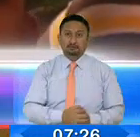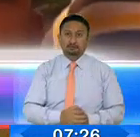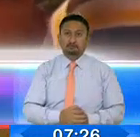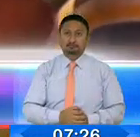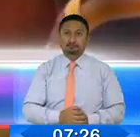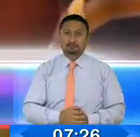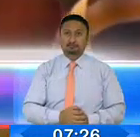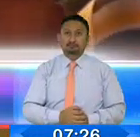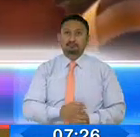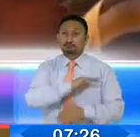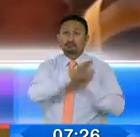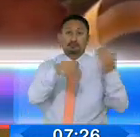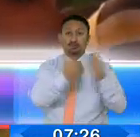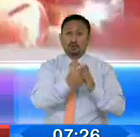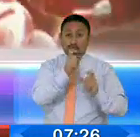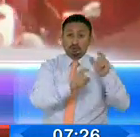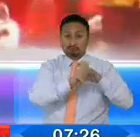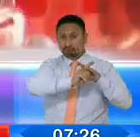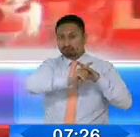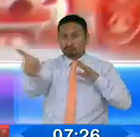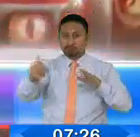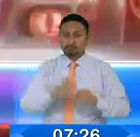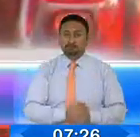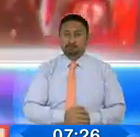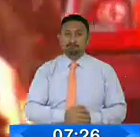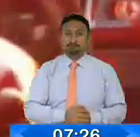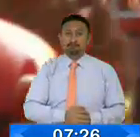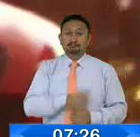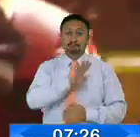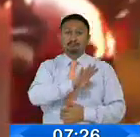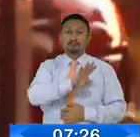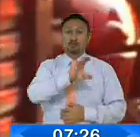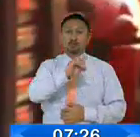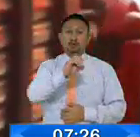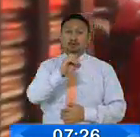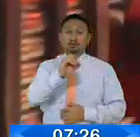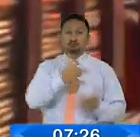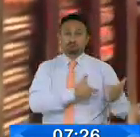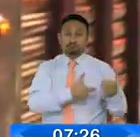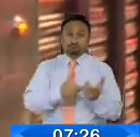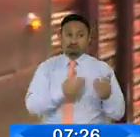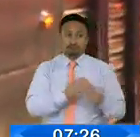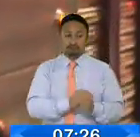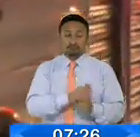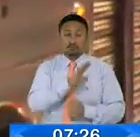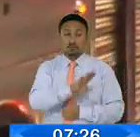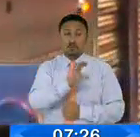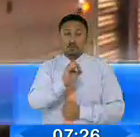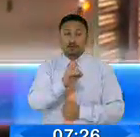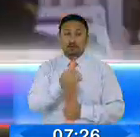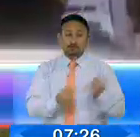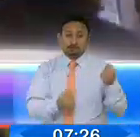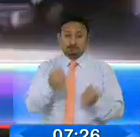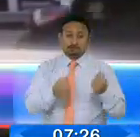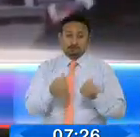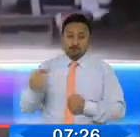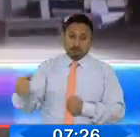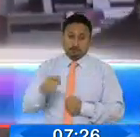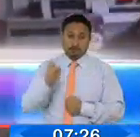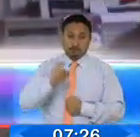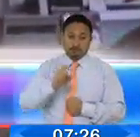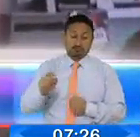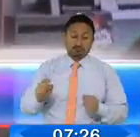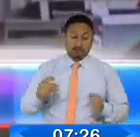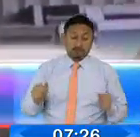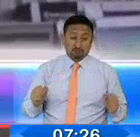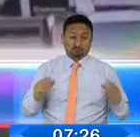que evacuar todo el personal. Al menos 400 bomberos y poco más de 40 camiones fueron requeridos para contener el